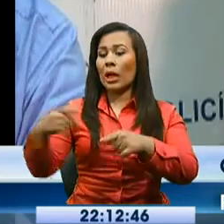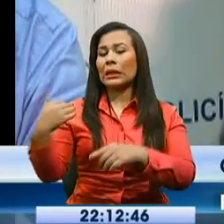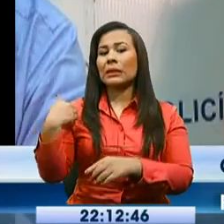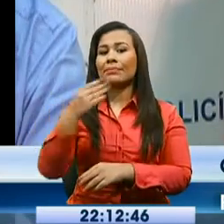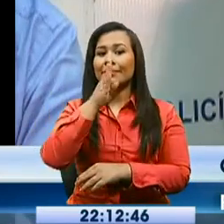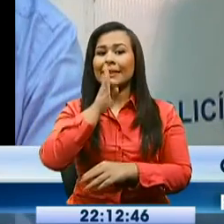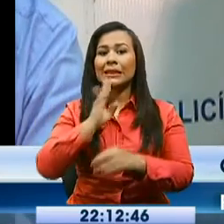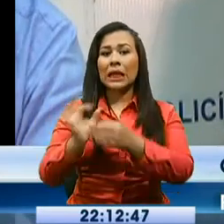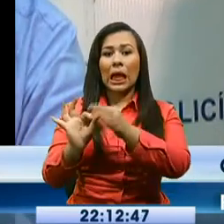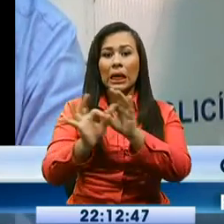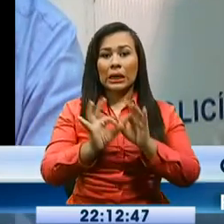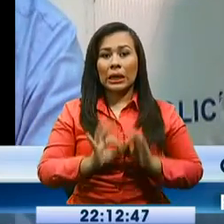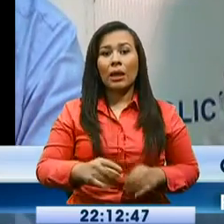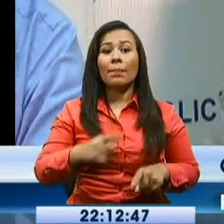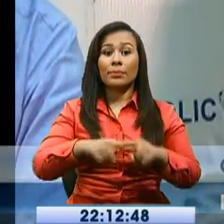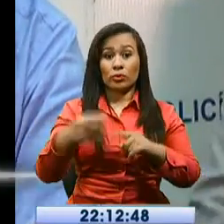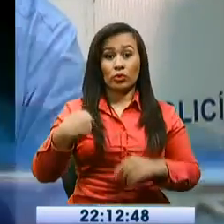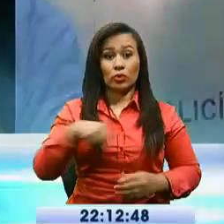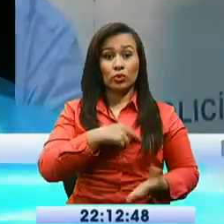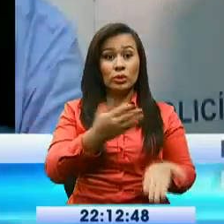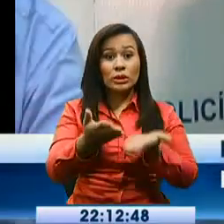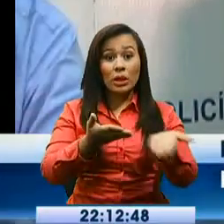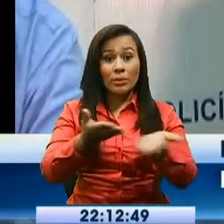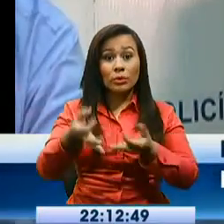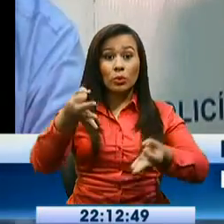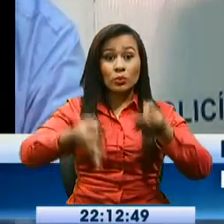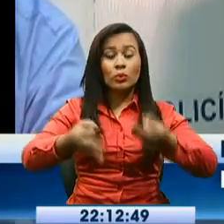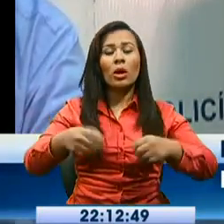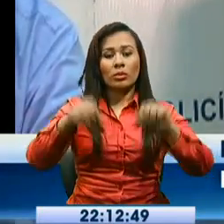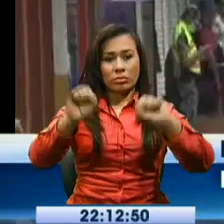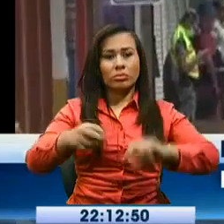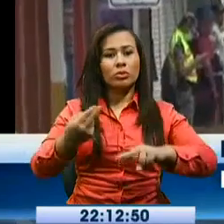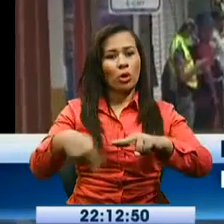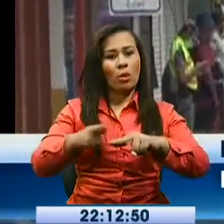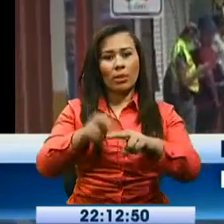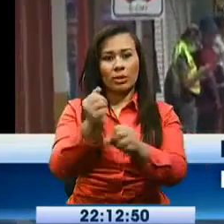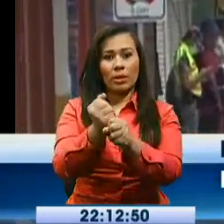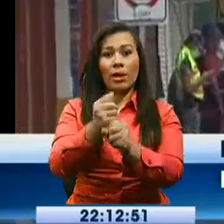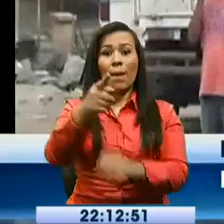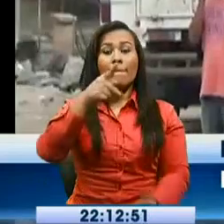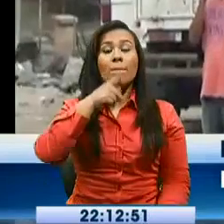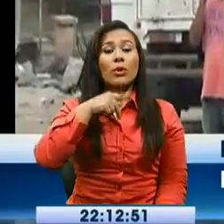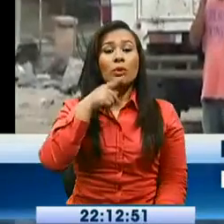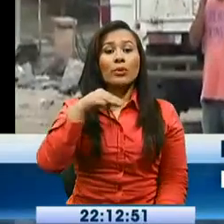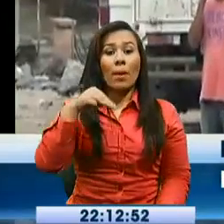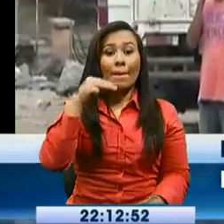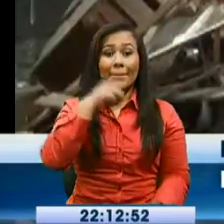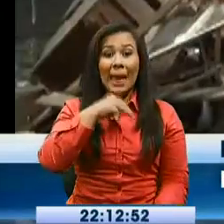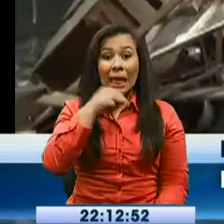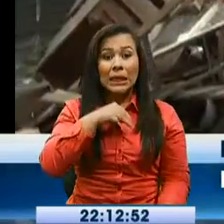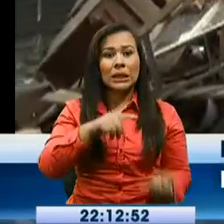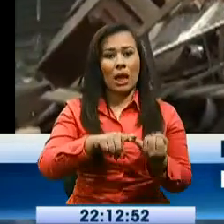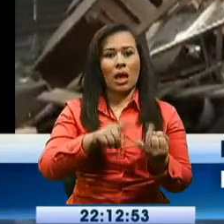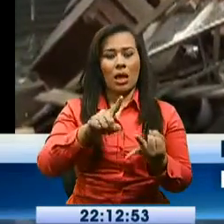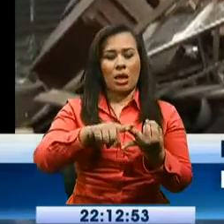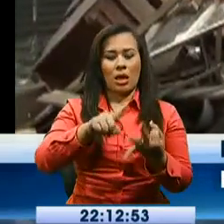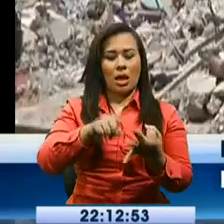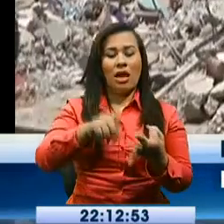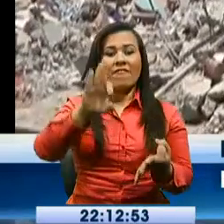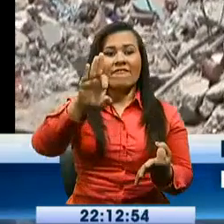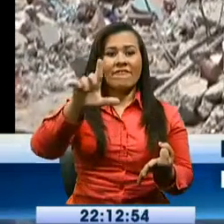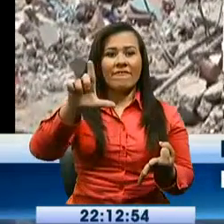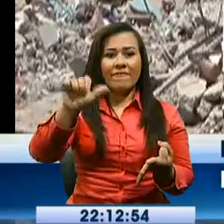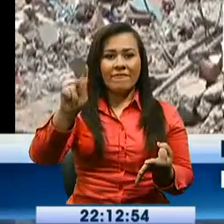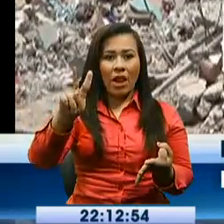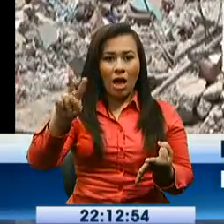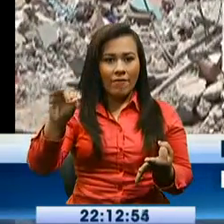pero el servicio de justicia está restablecido al 100%. Puerto Viejo, Manta, Pedernales, Flavio Alfaro y Rocafuerte fueron los cantones